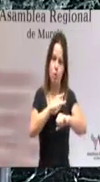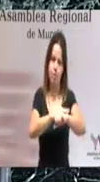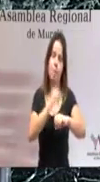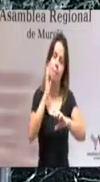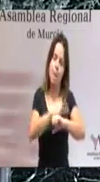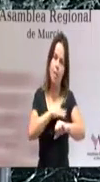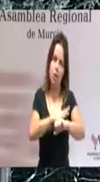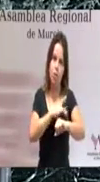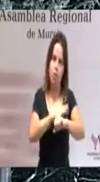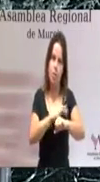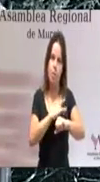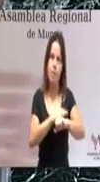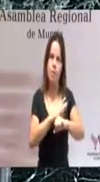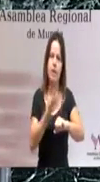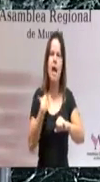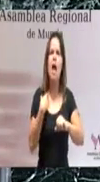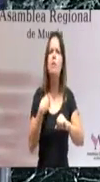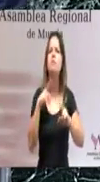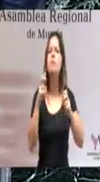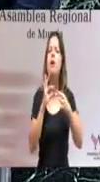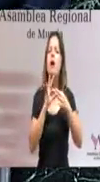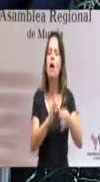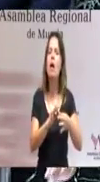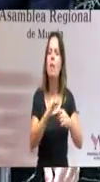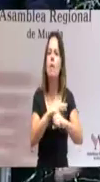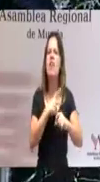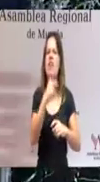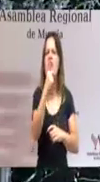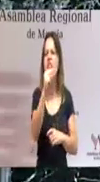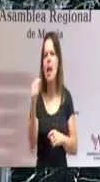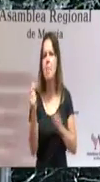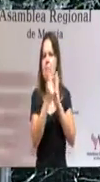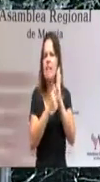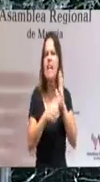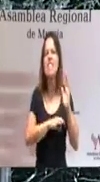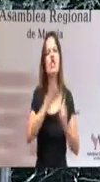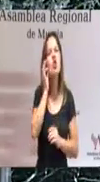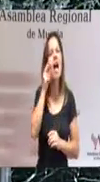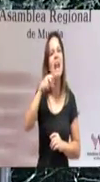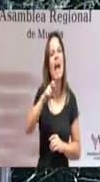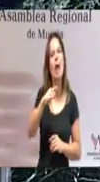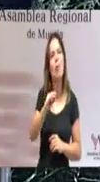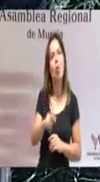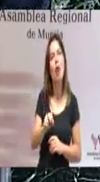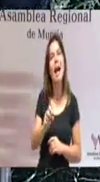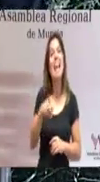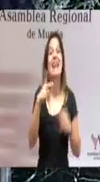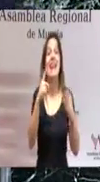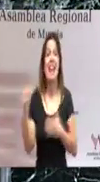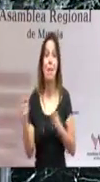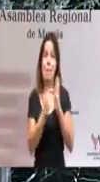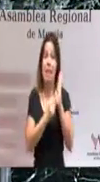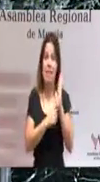Mar Menor. Se han hecho referencias a 100 medidas de la señora Narbona. 100 medidas, señor Tobar, fueron